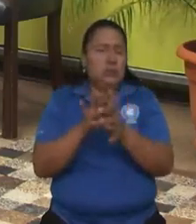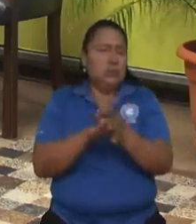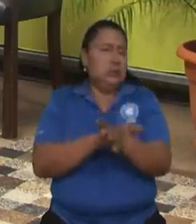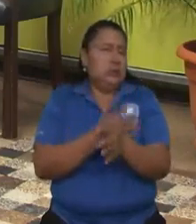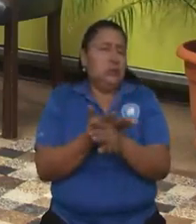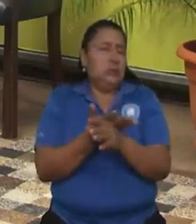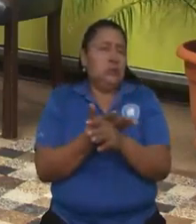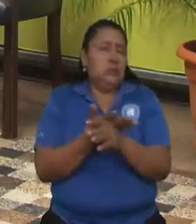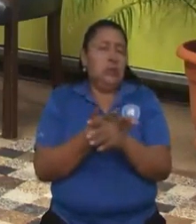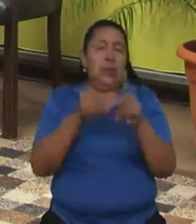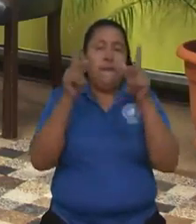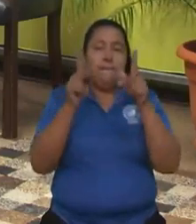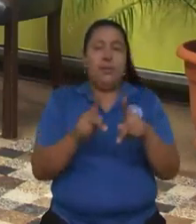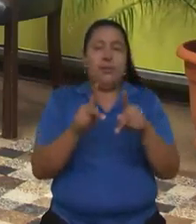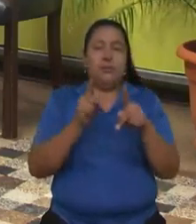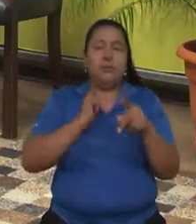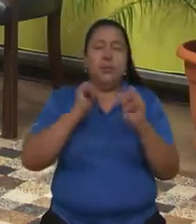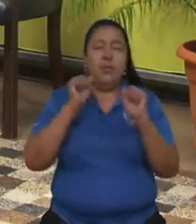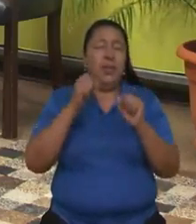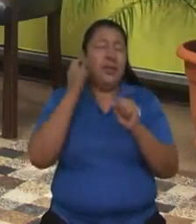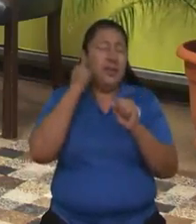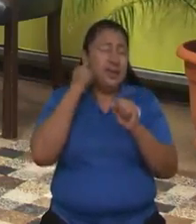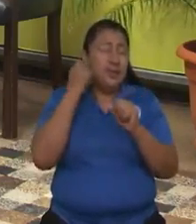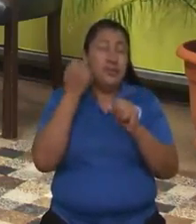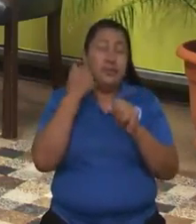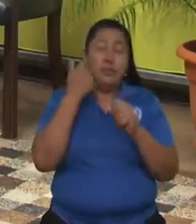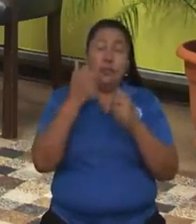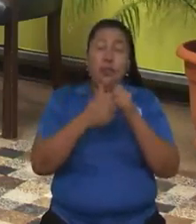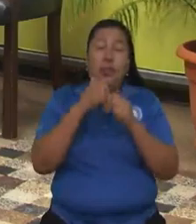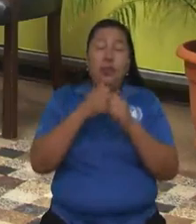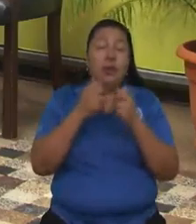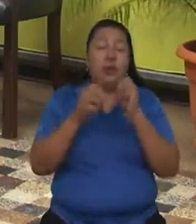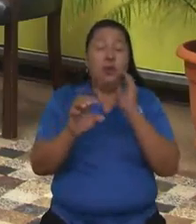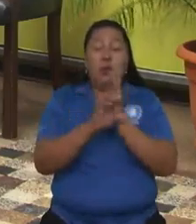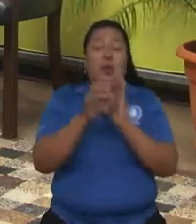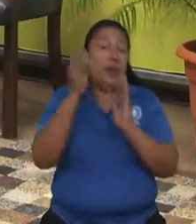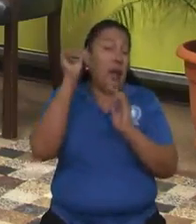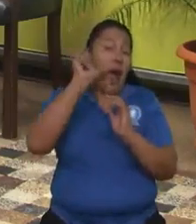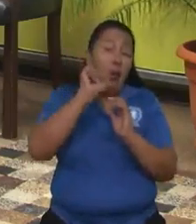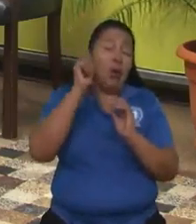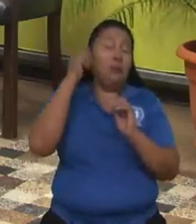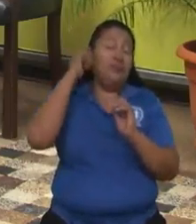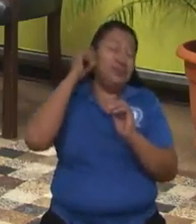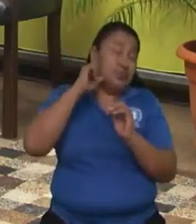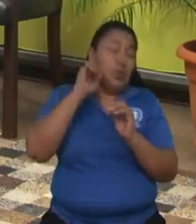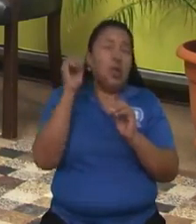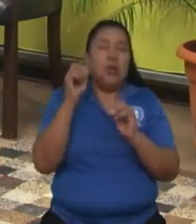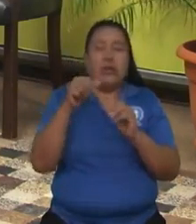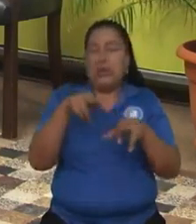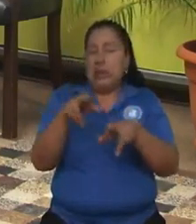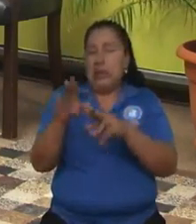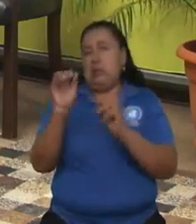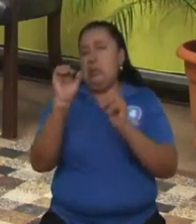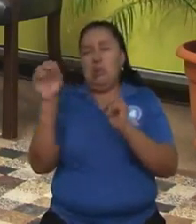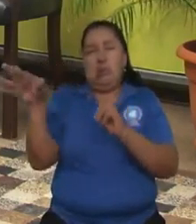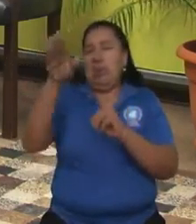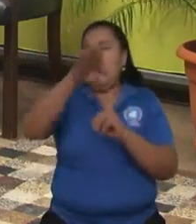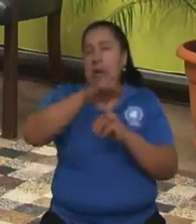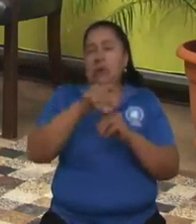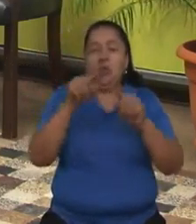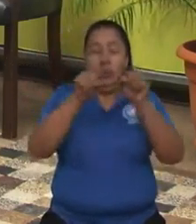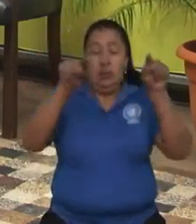Escuela Antonio Lemín Fonseca. Doctora, hablemos de los síntomas. Yo le preguntaba